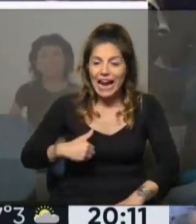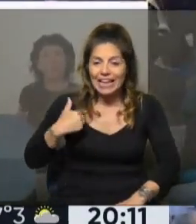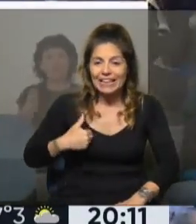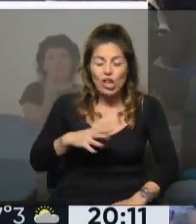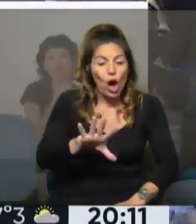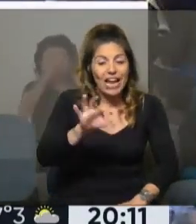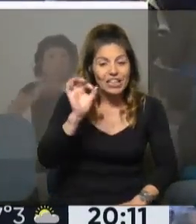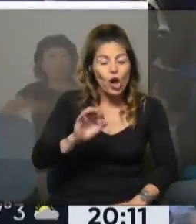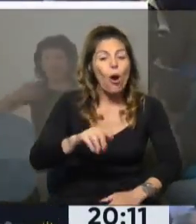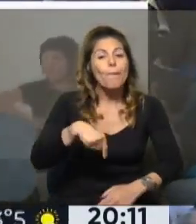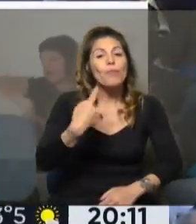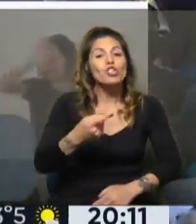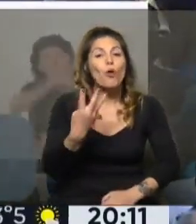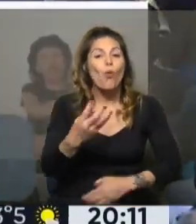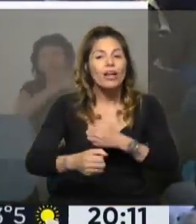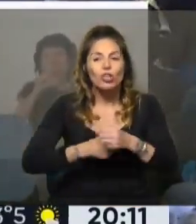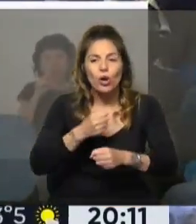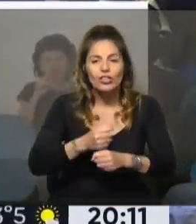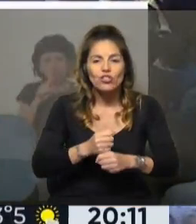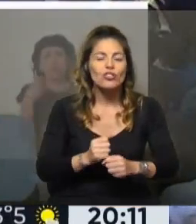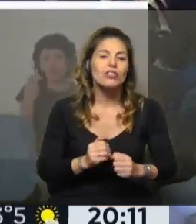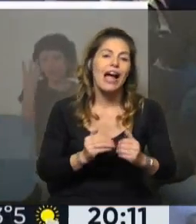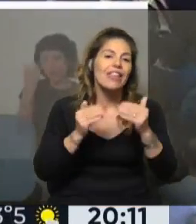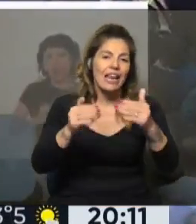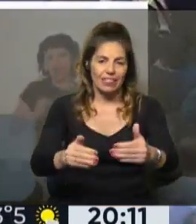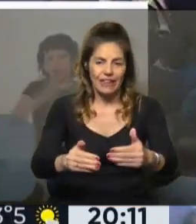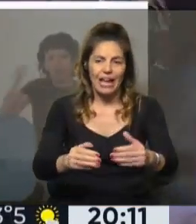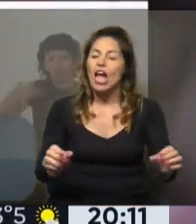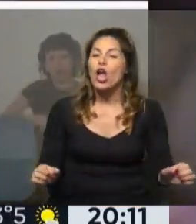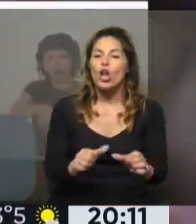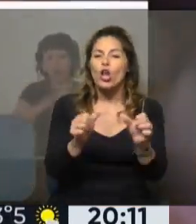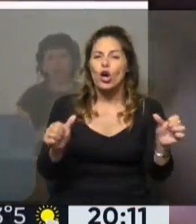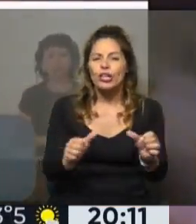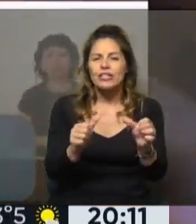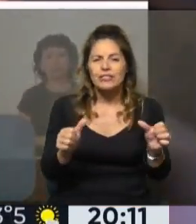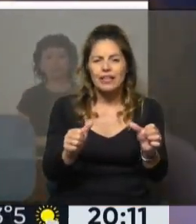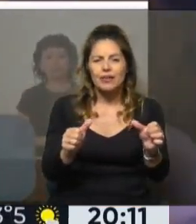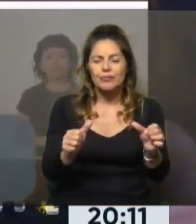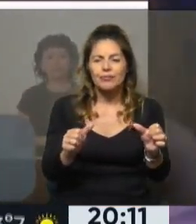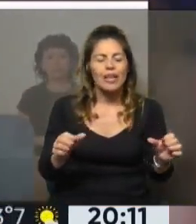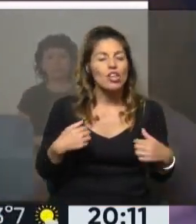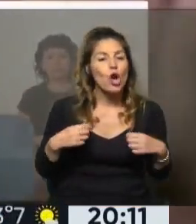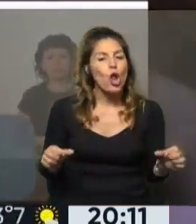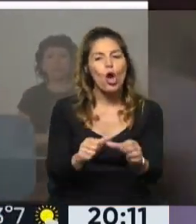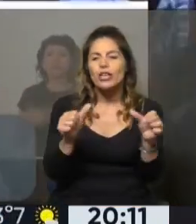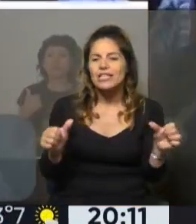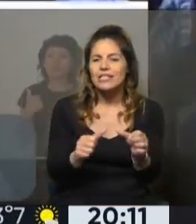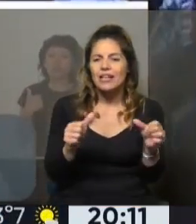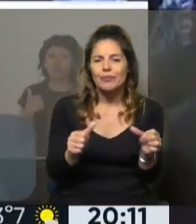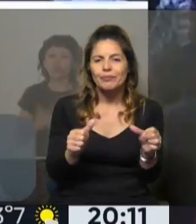eligió para los próximos 4 años y lo hice y lo